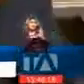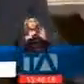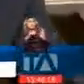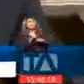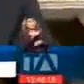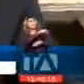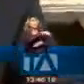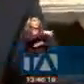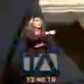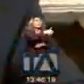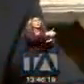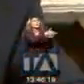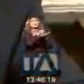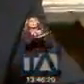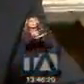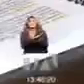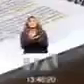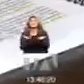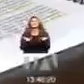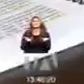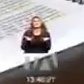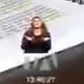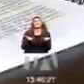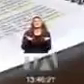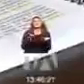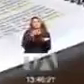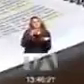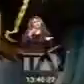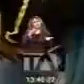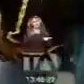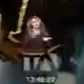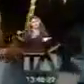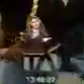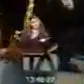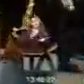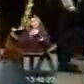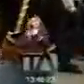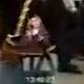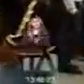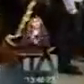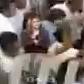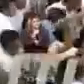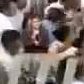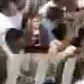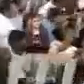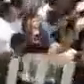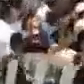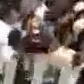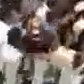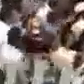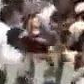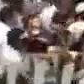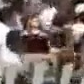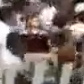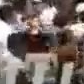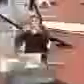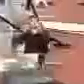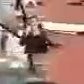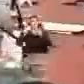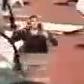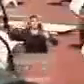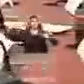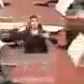institución. Según Fausto Camacho, en lo relacionado con el proceso, tampoco han sido convocadas o informadas las organizaciones políticas. Mientras transcurre el